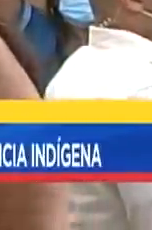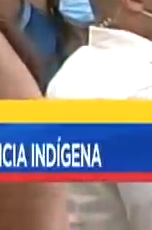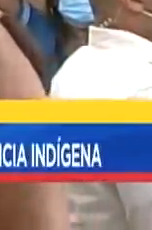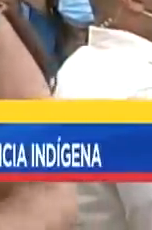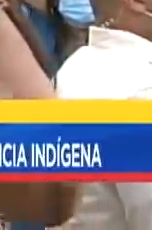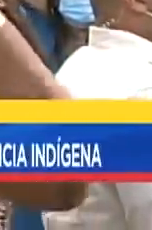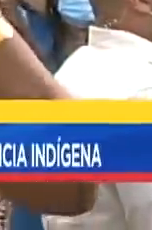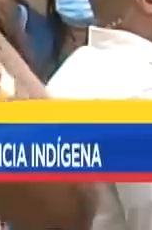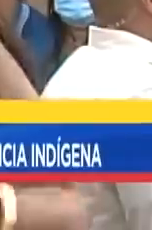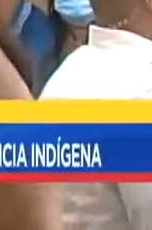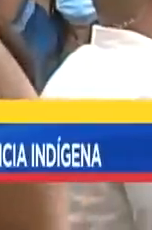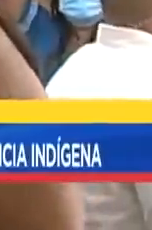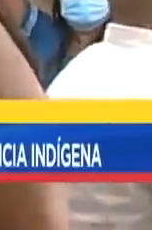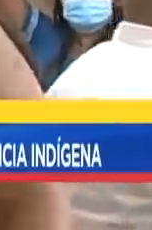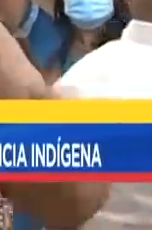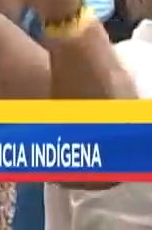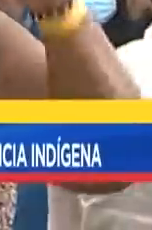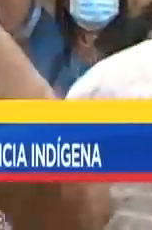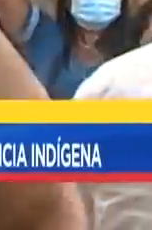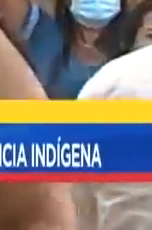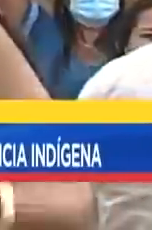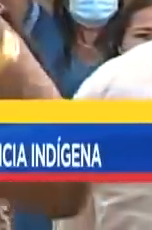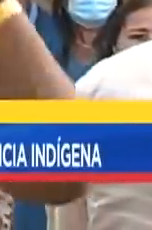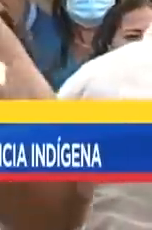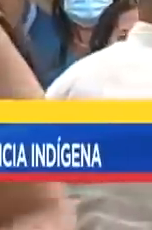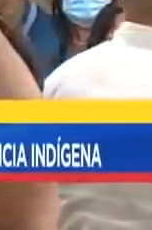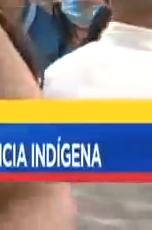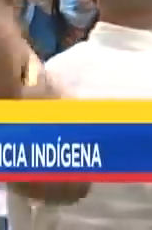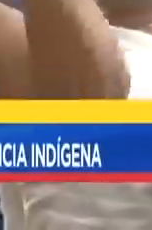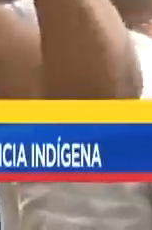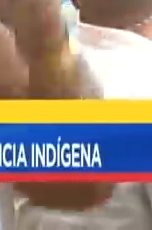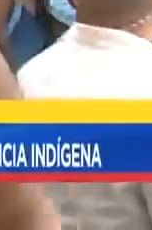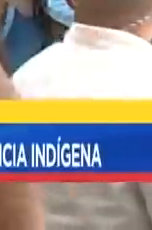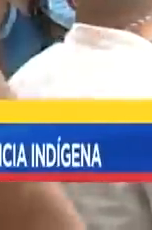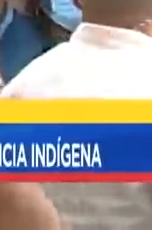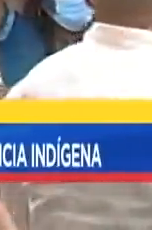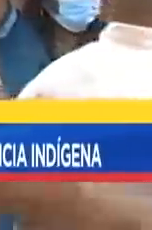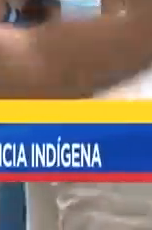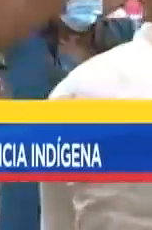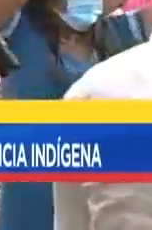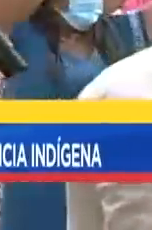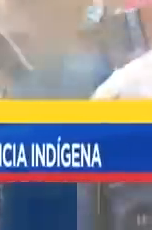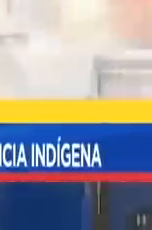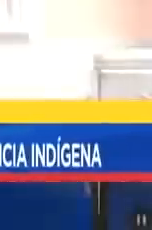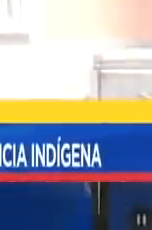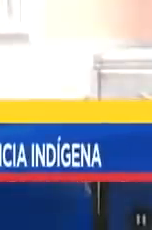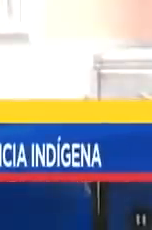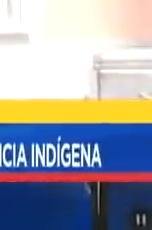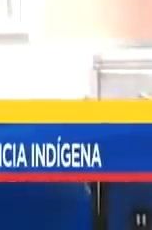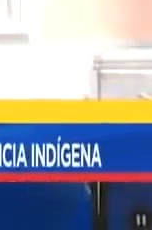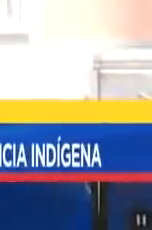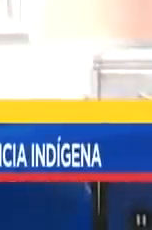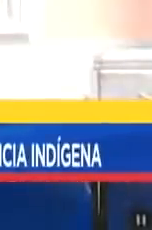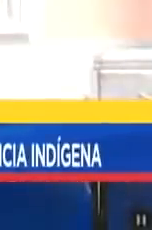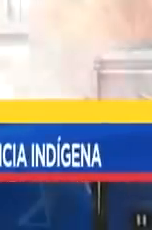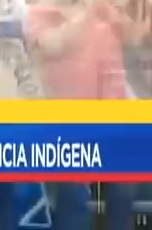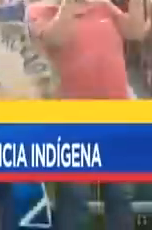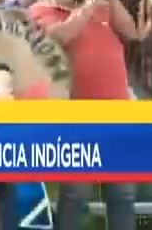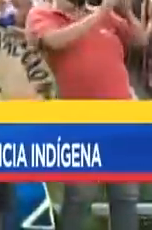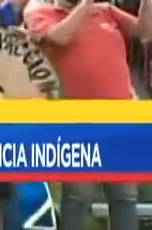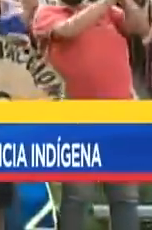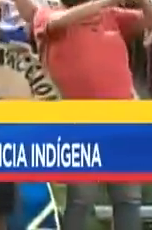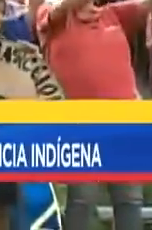todo el amor, toda la paz para seguir garantizando las victorias de la revolución